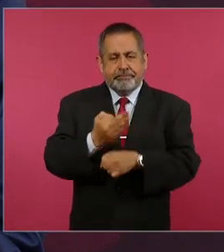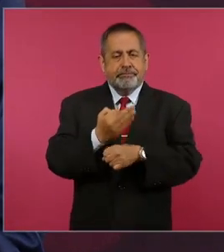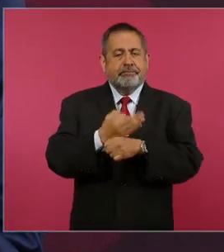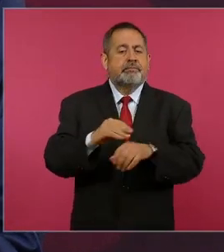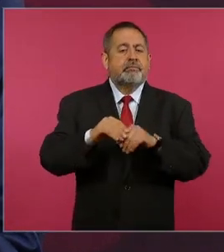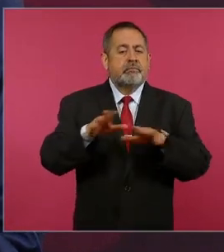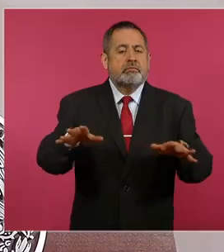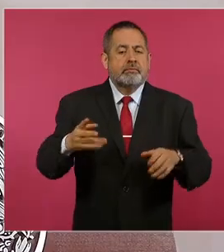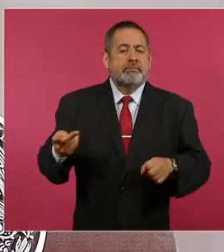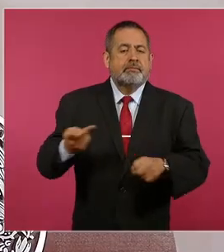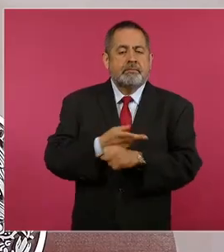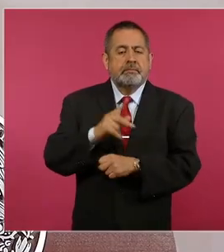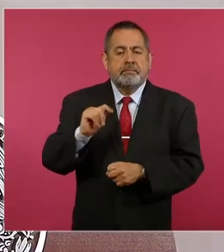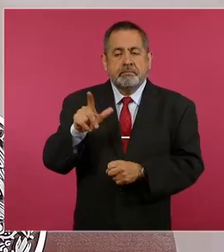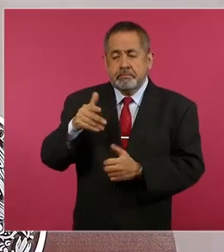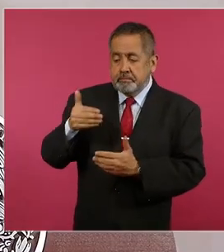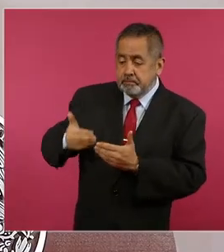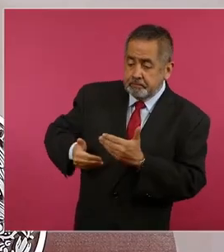avance llevamos